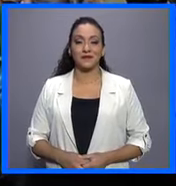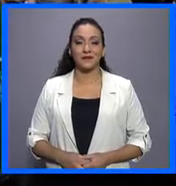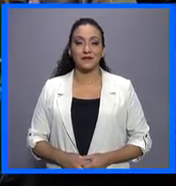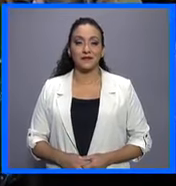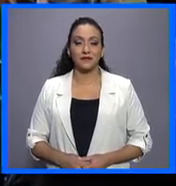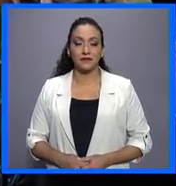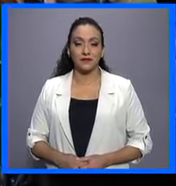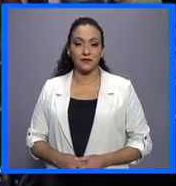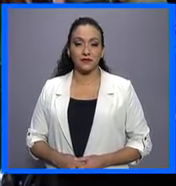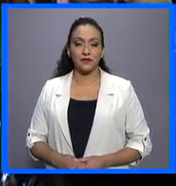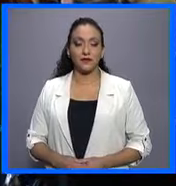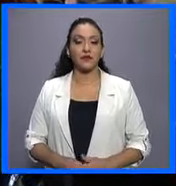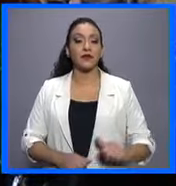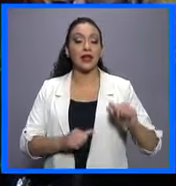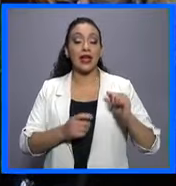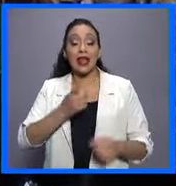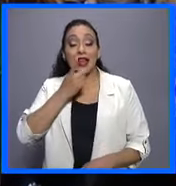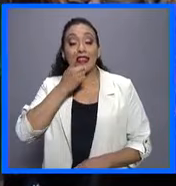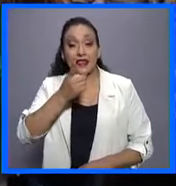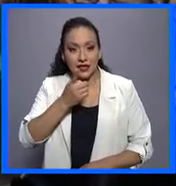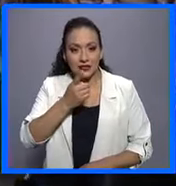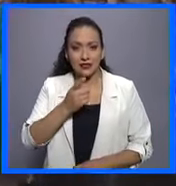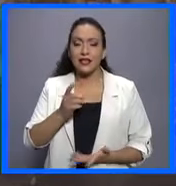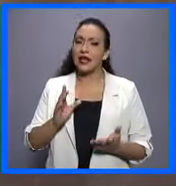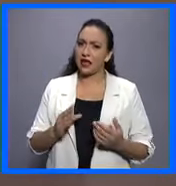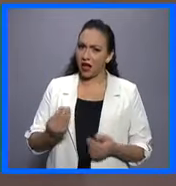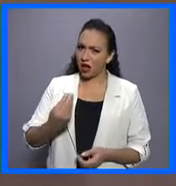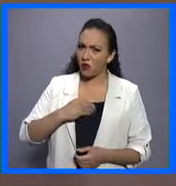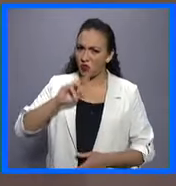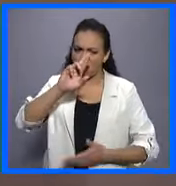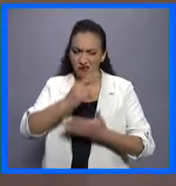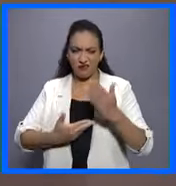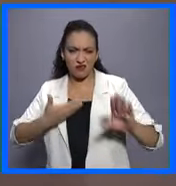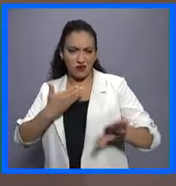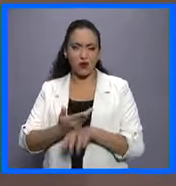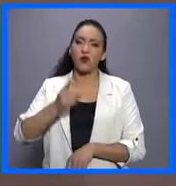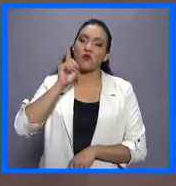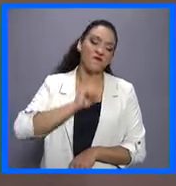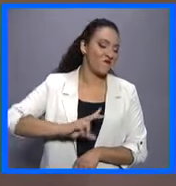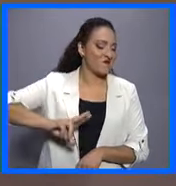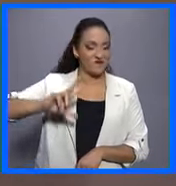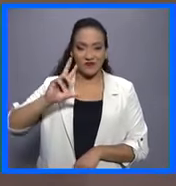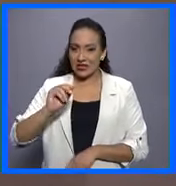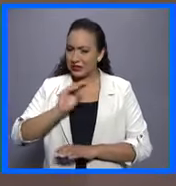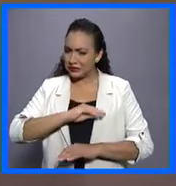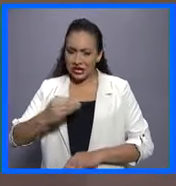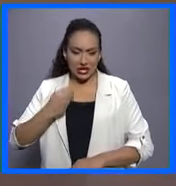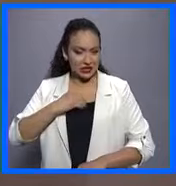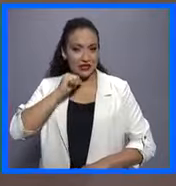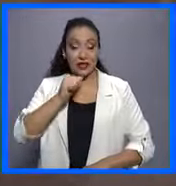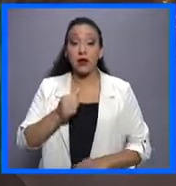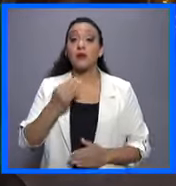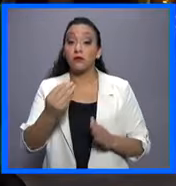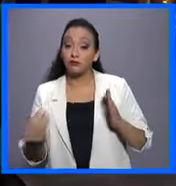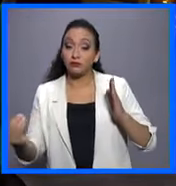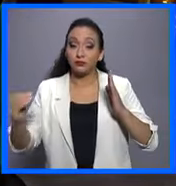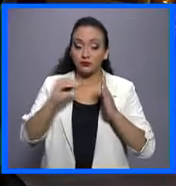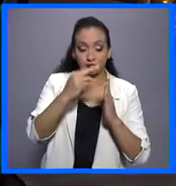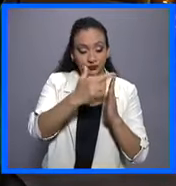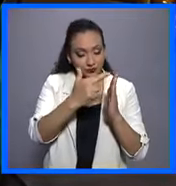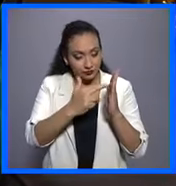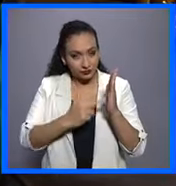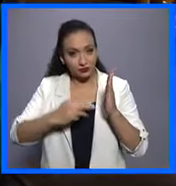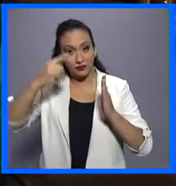Con la consigna Cero Tolerancia a la Violencia, concluyó el foro de consulta para la elaboración del protocolo de